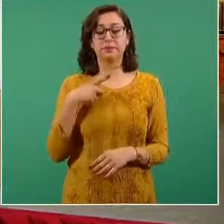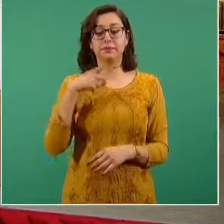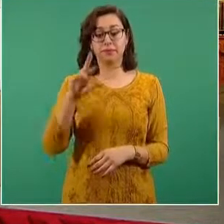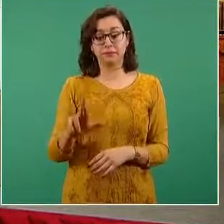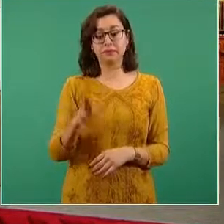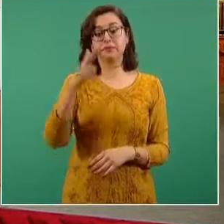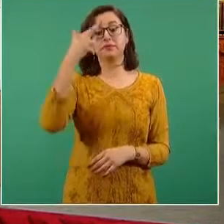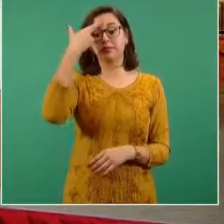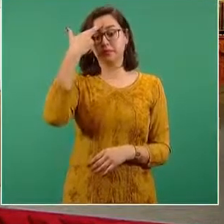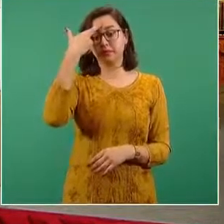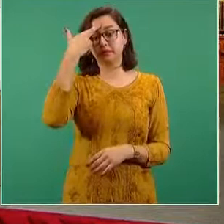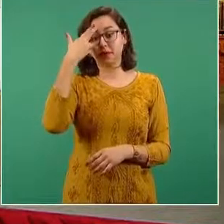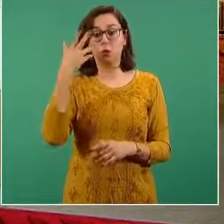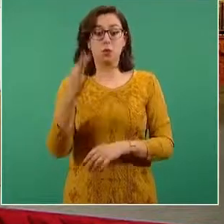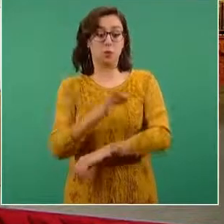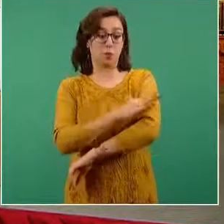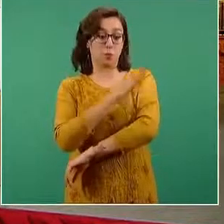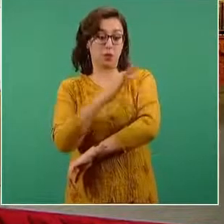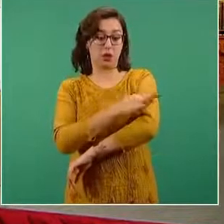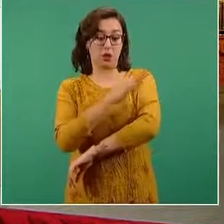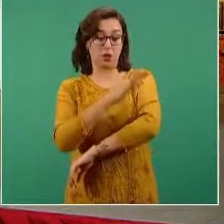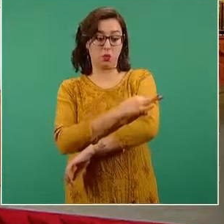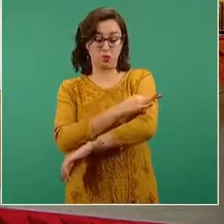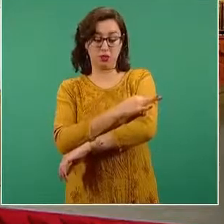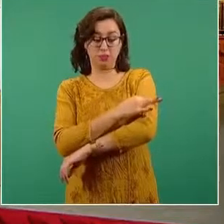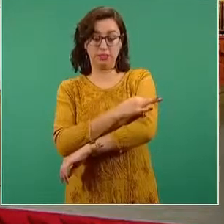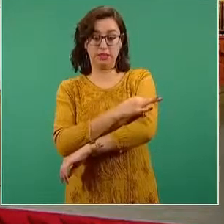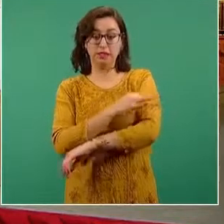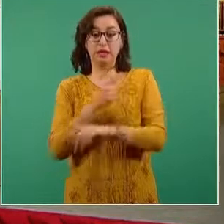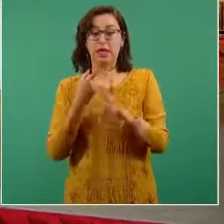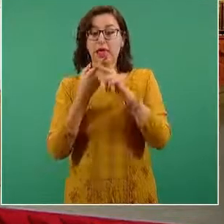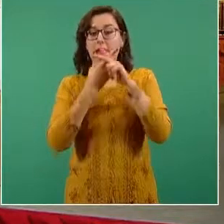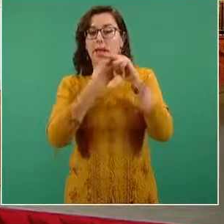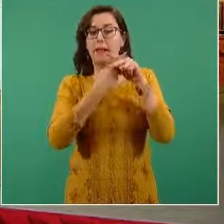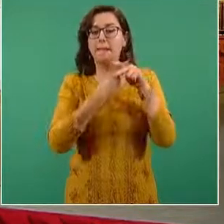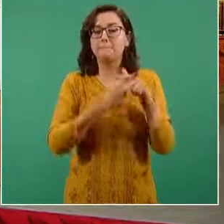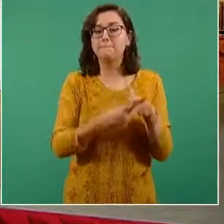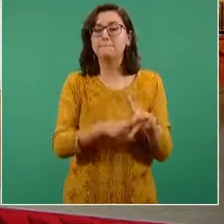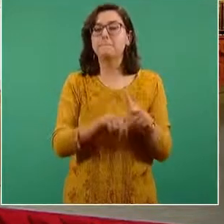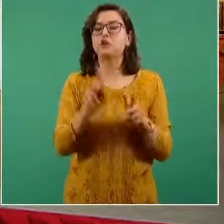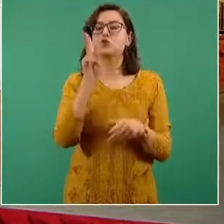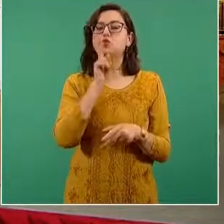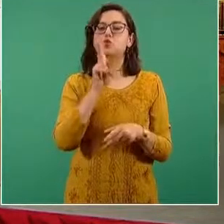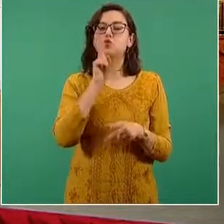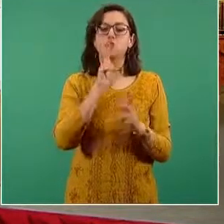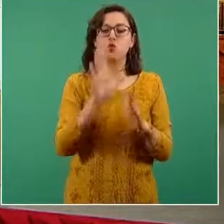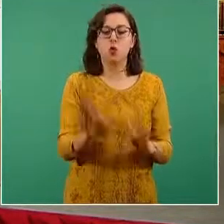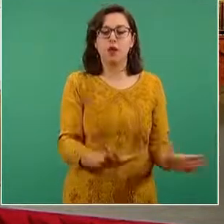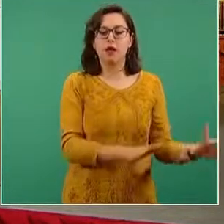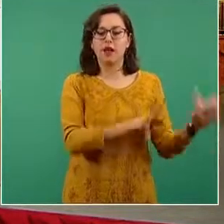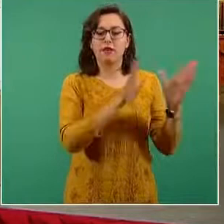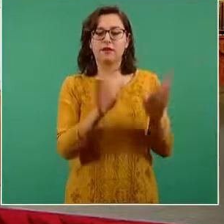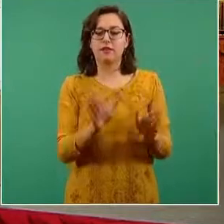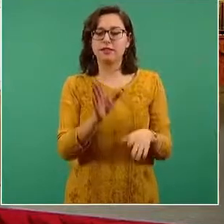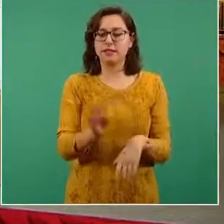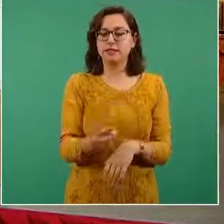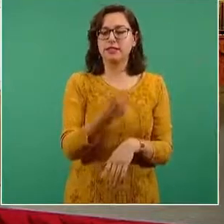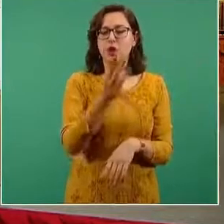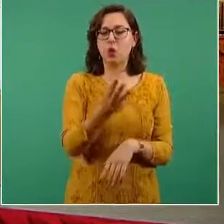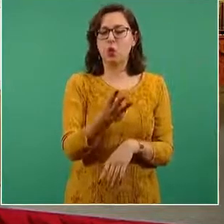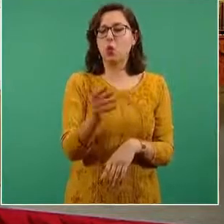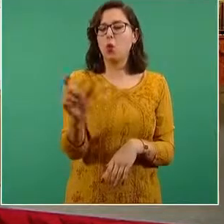mayoría de vacunas, incluidas las que están en México, iniciaron sus ensayos fase 3 desde algunas